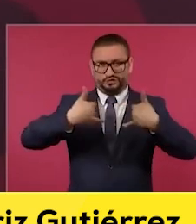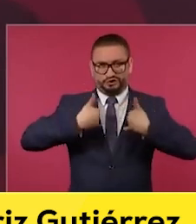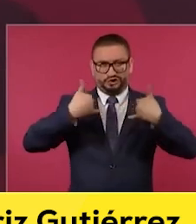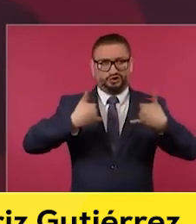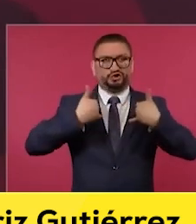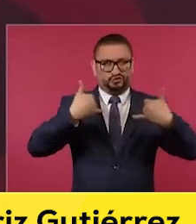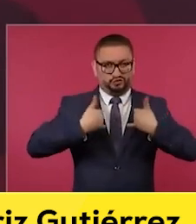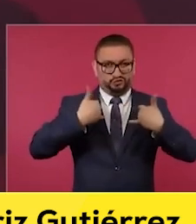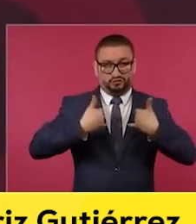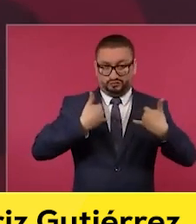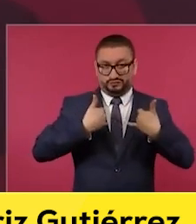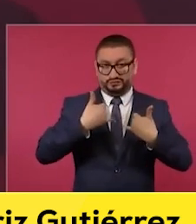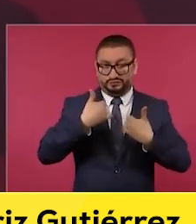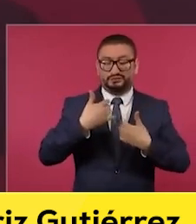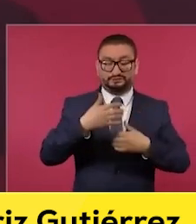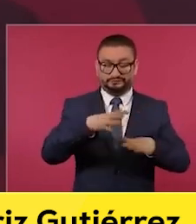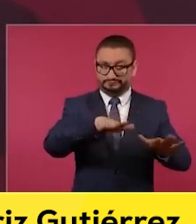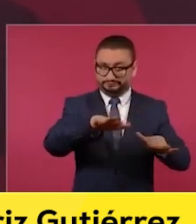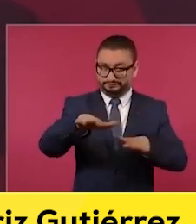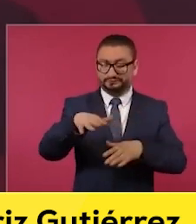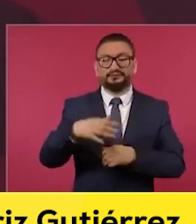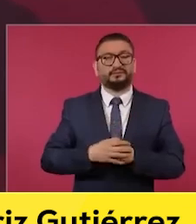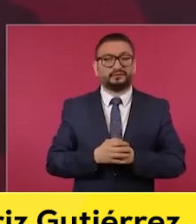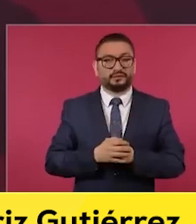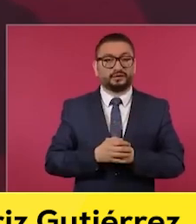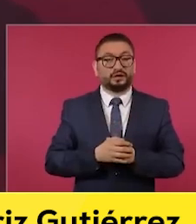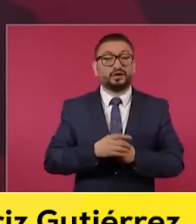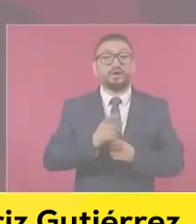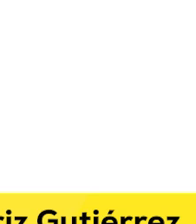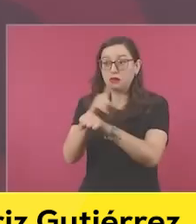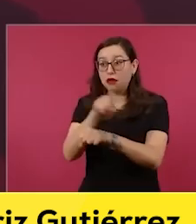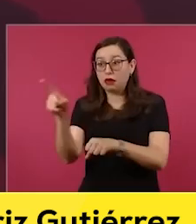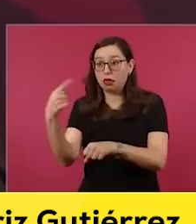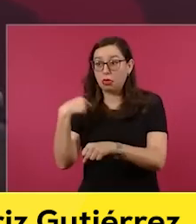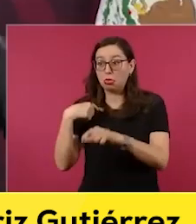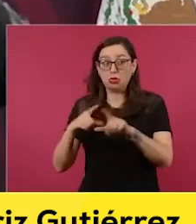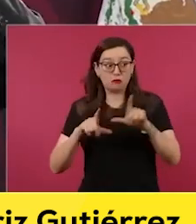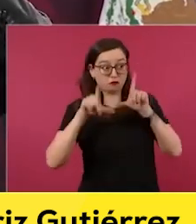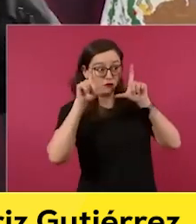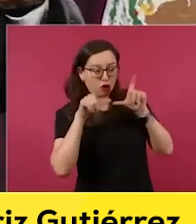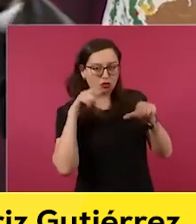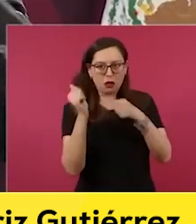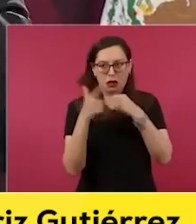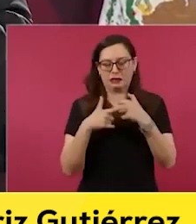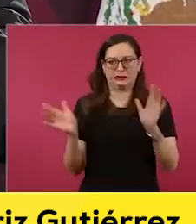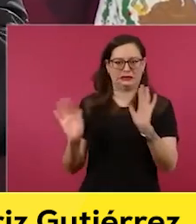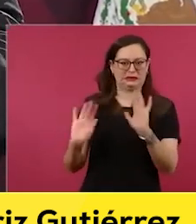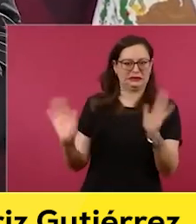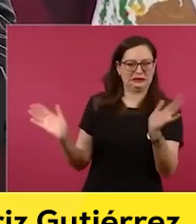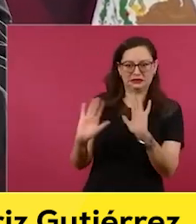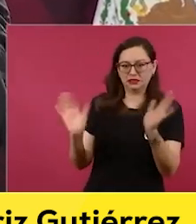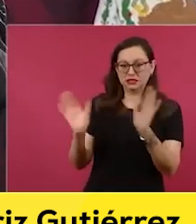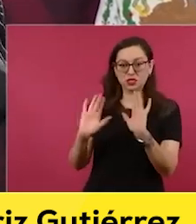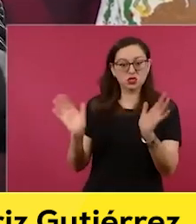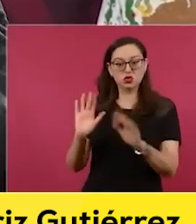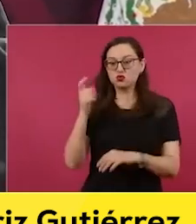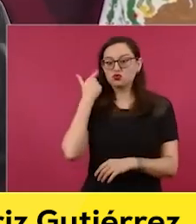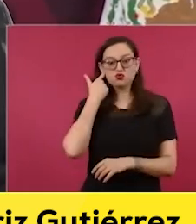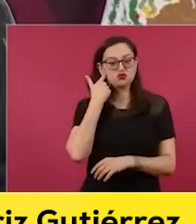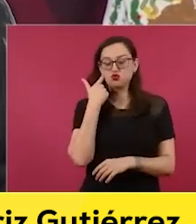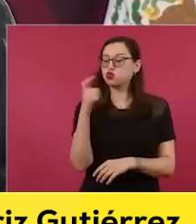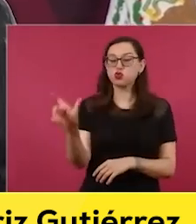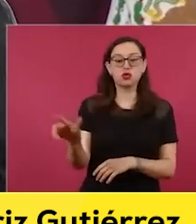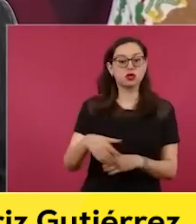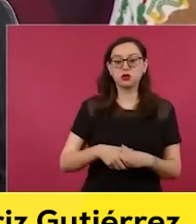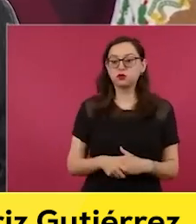en la sociedad y en las esferas políticas. El presidente de México, Andrés Manuel López Obrador, reveló que en su retiro, al dejar la presidencia de México,